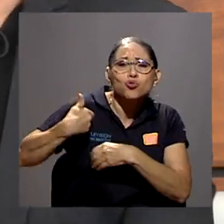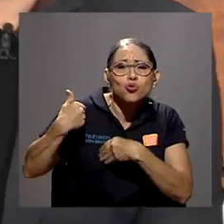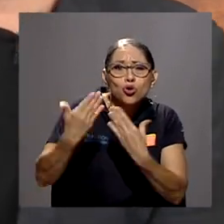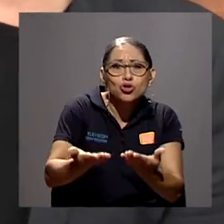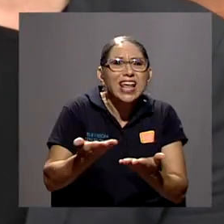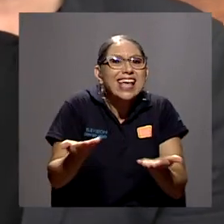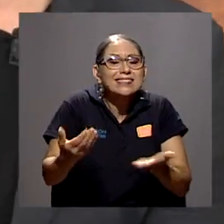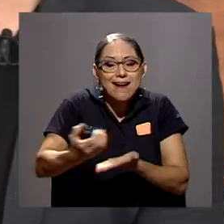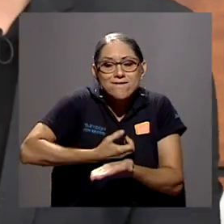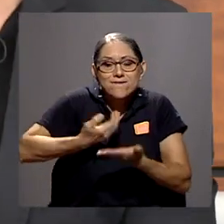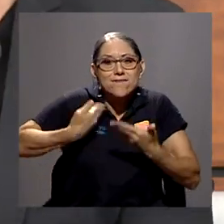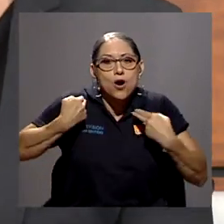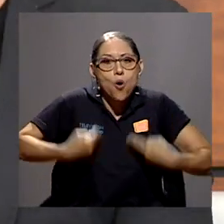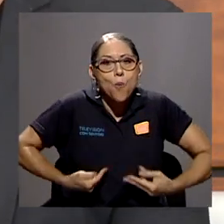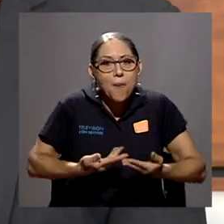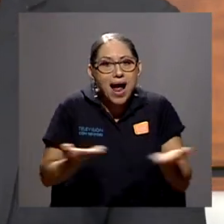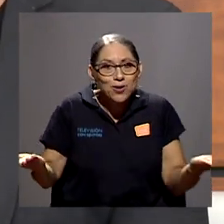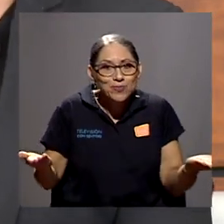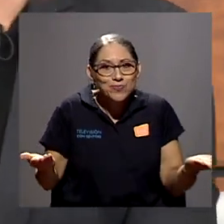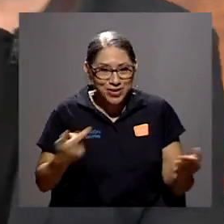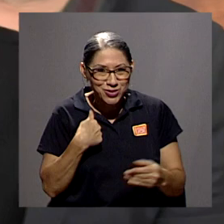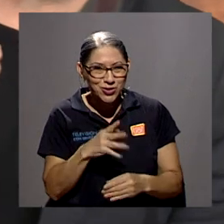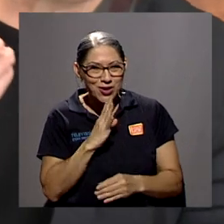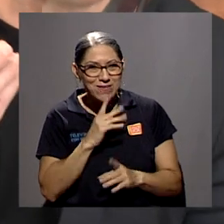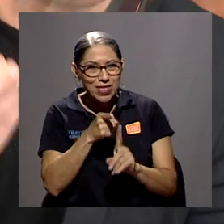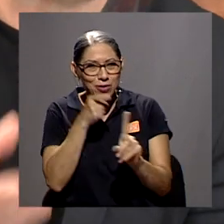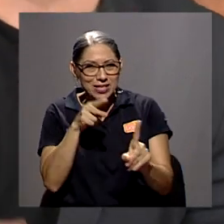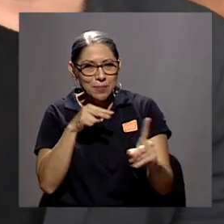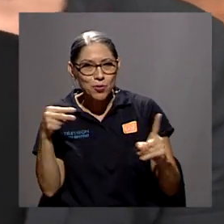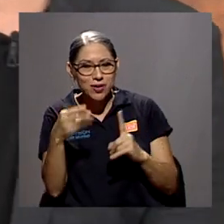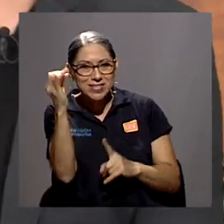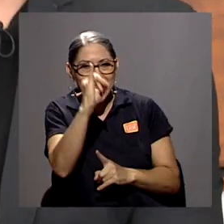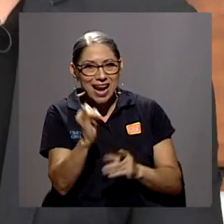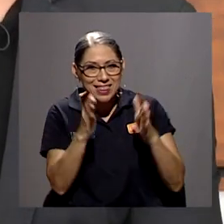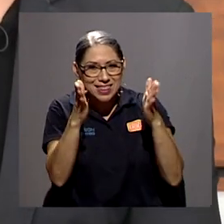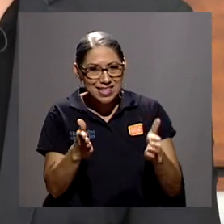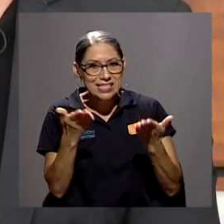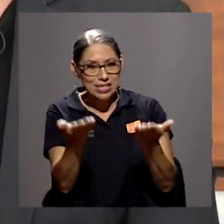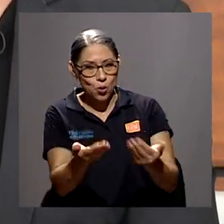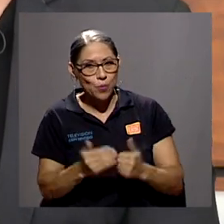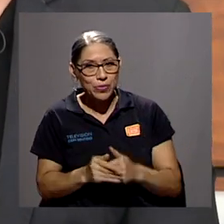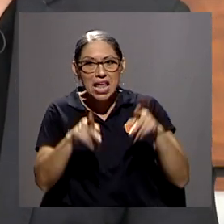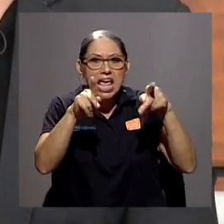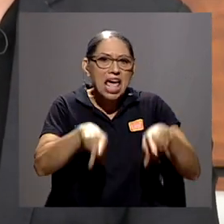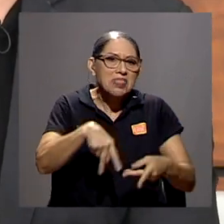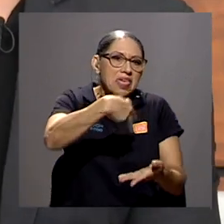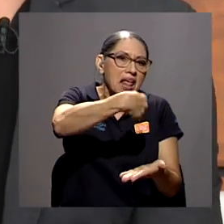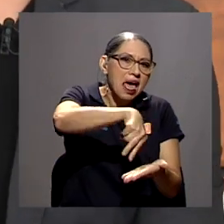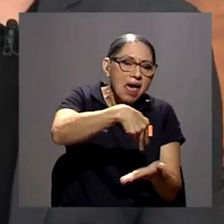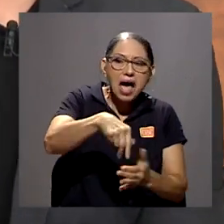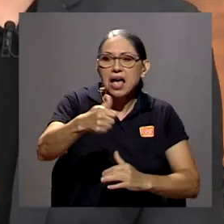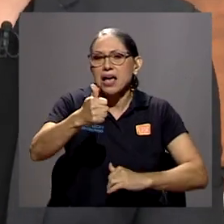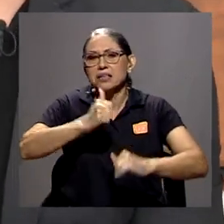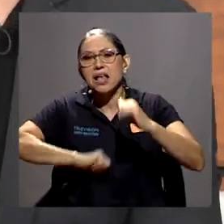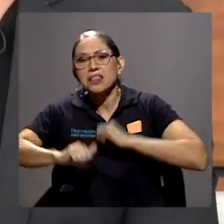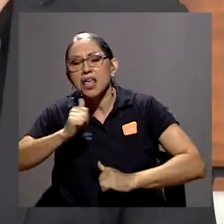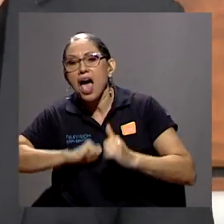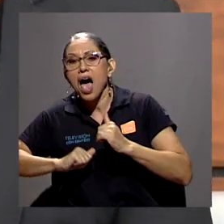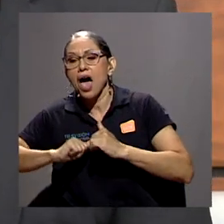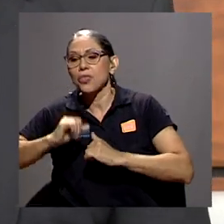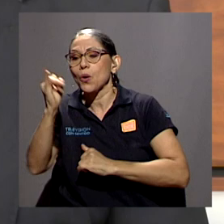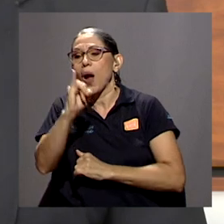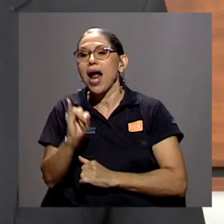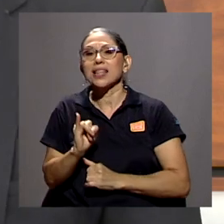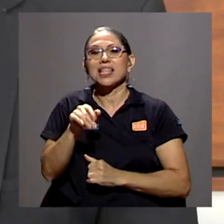estoy hablando desde el punto de vista artístico era de la gente que está en el ambiente artístico la gente de la danza del teatro la plástica